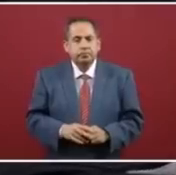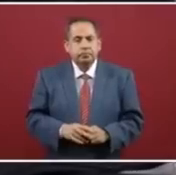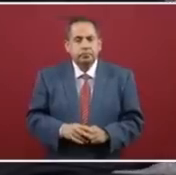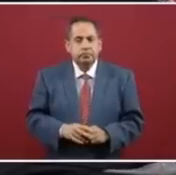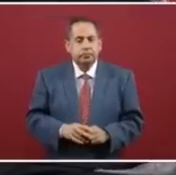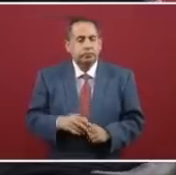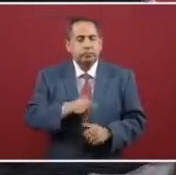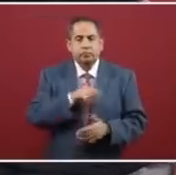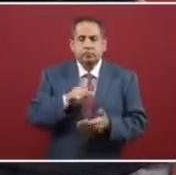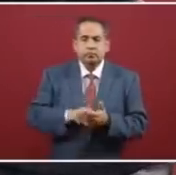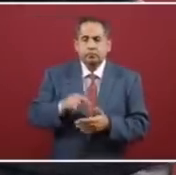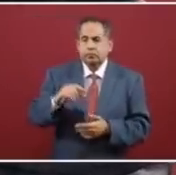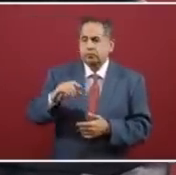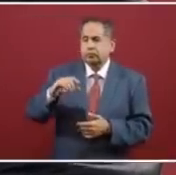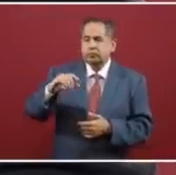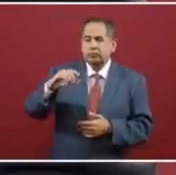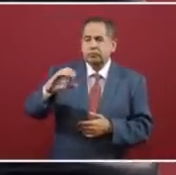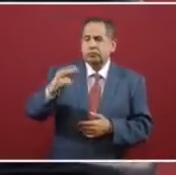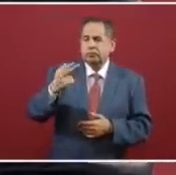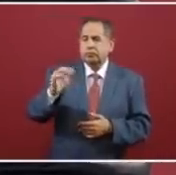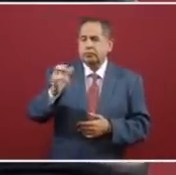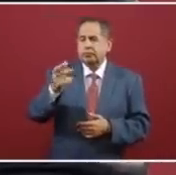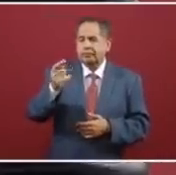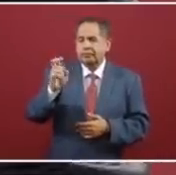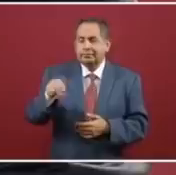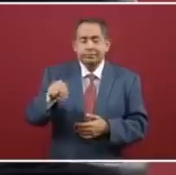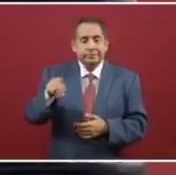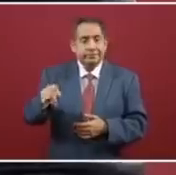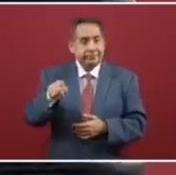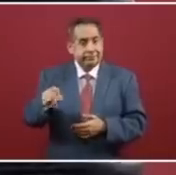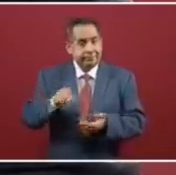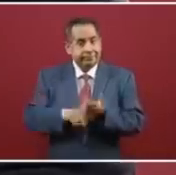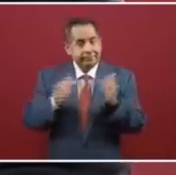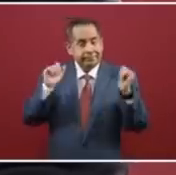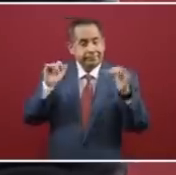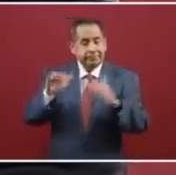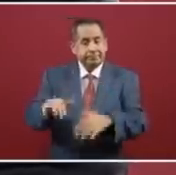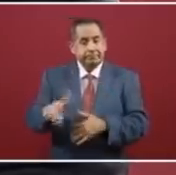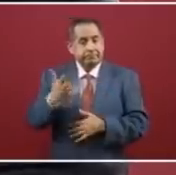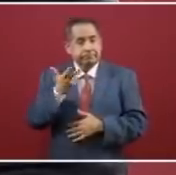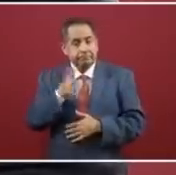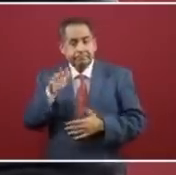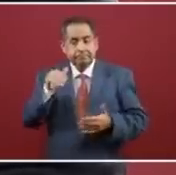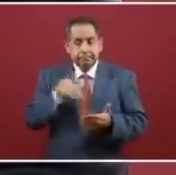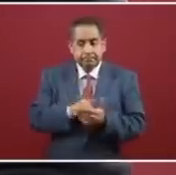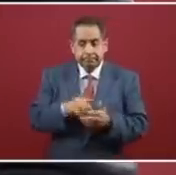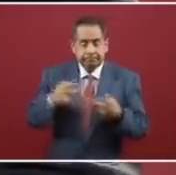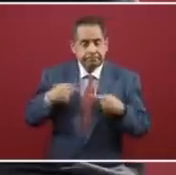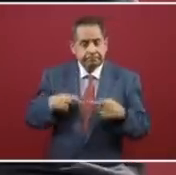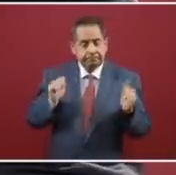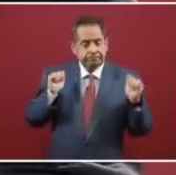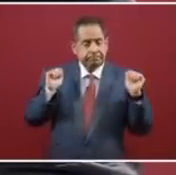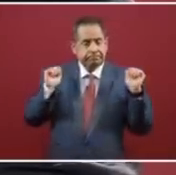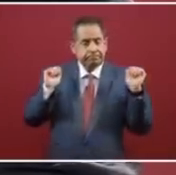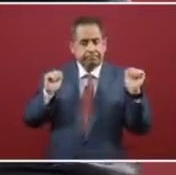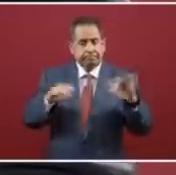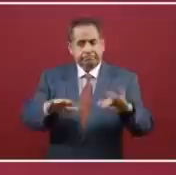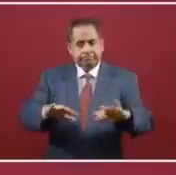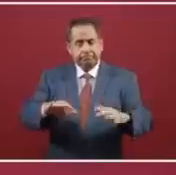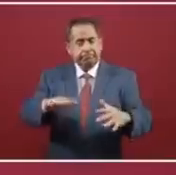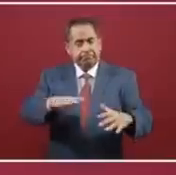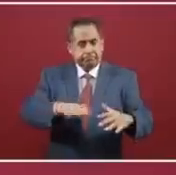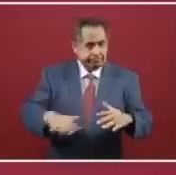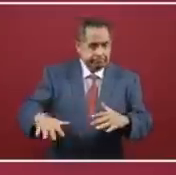en juchitán habían más de 10.000 personas y cómo